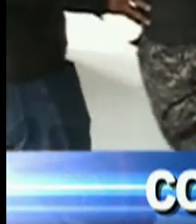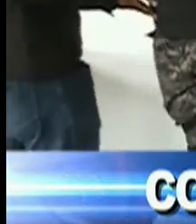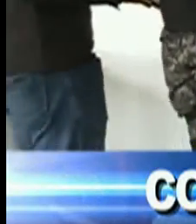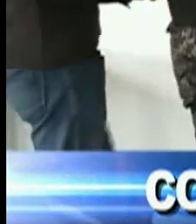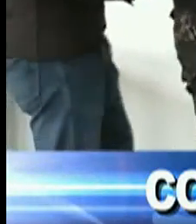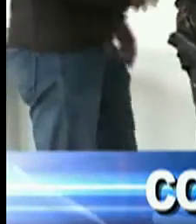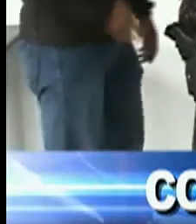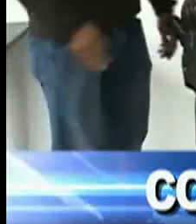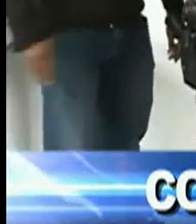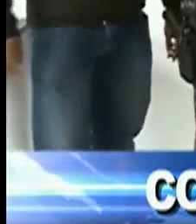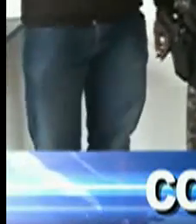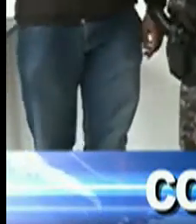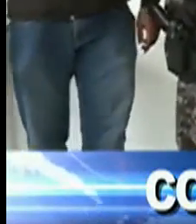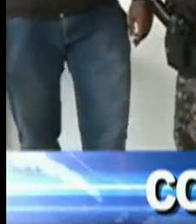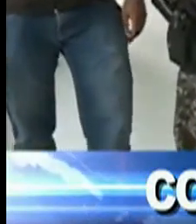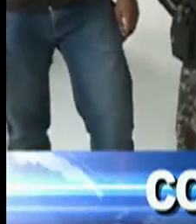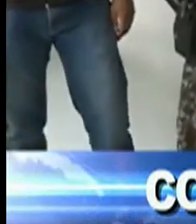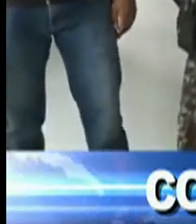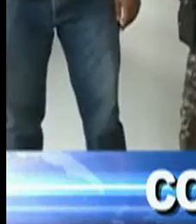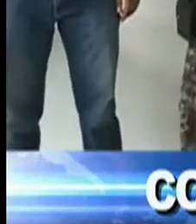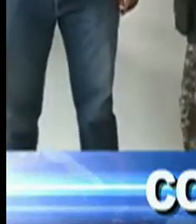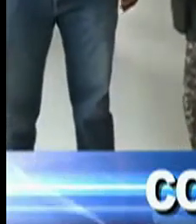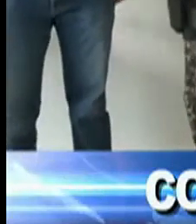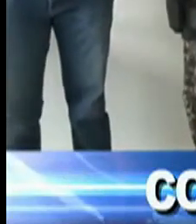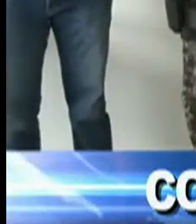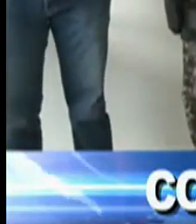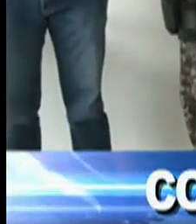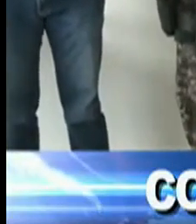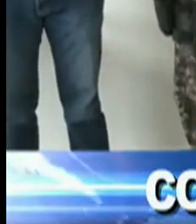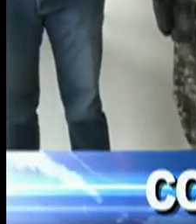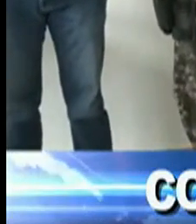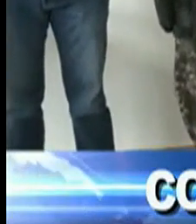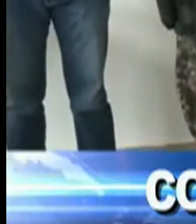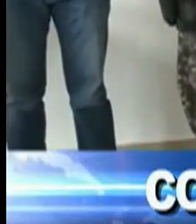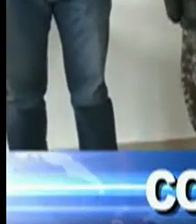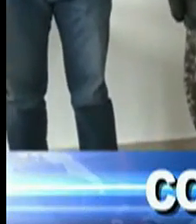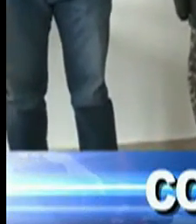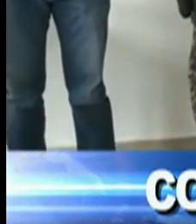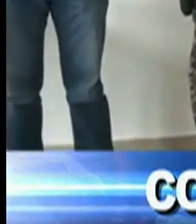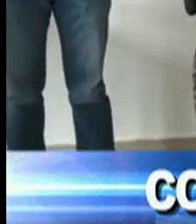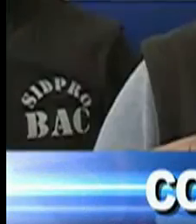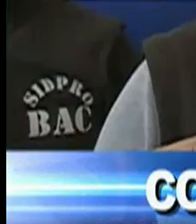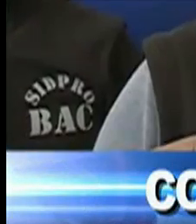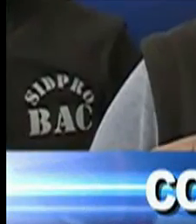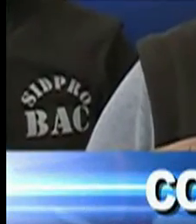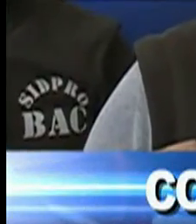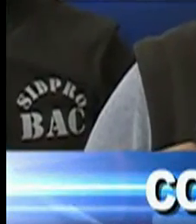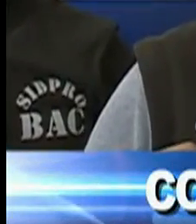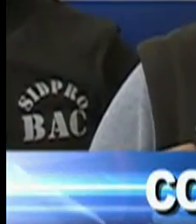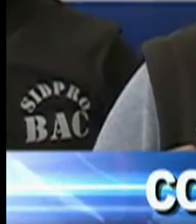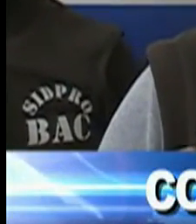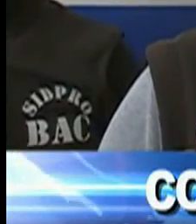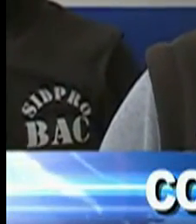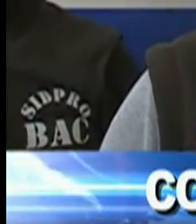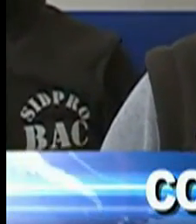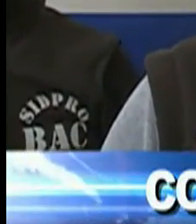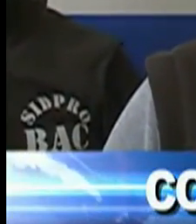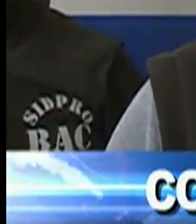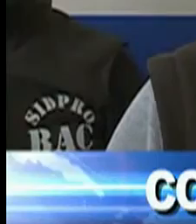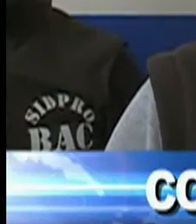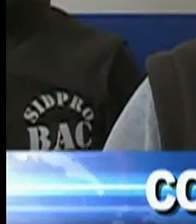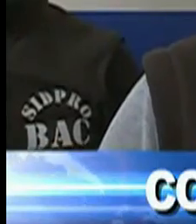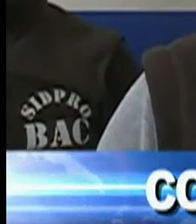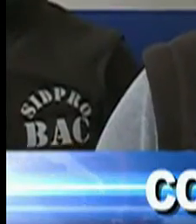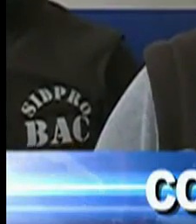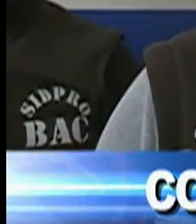delincuente de alta peligrosidad, acusado de asesinato.